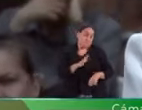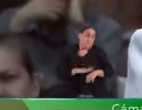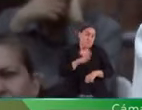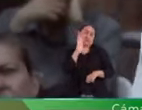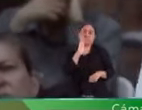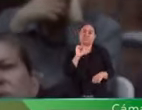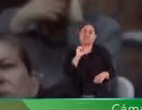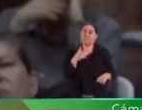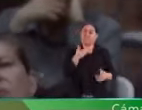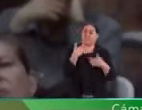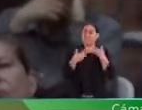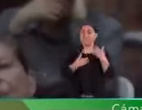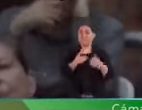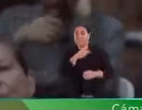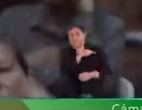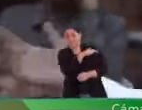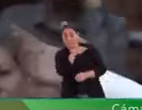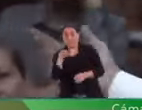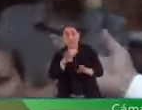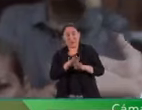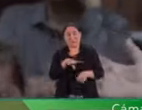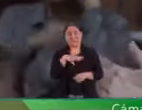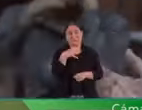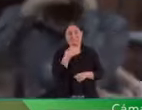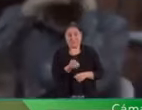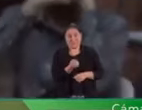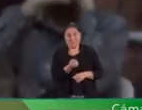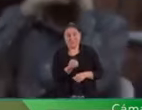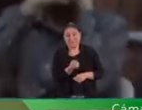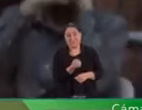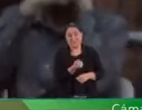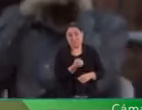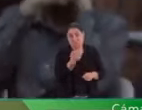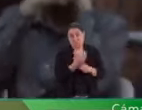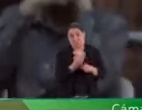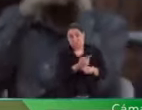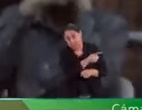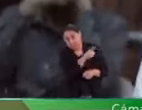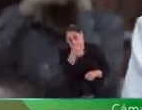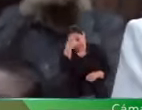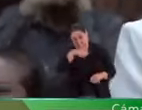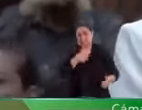un régimen autoritario. Y eso es lo que está pasando.